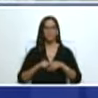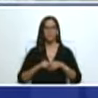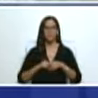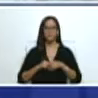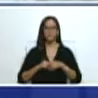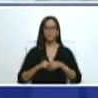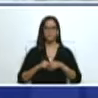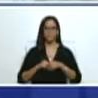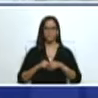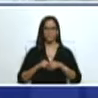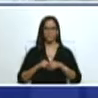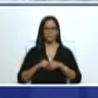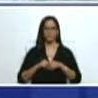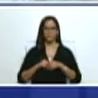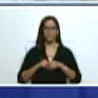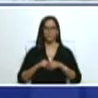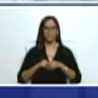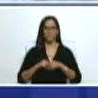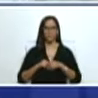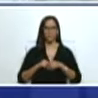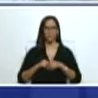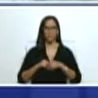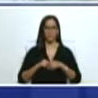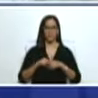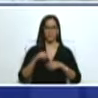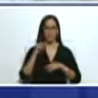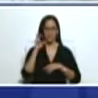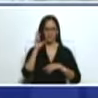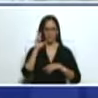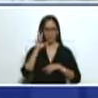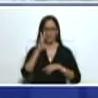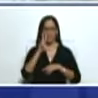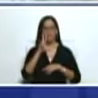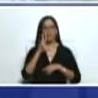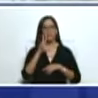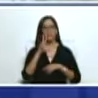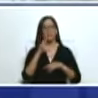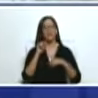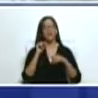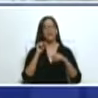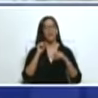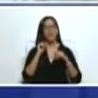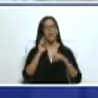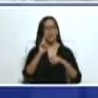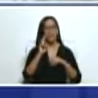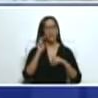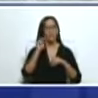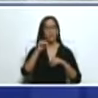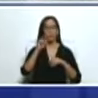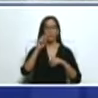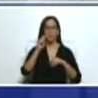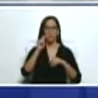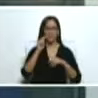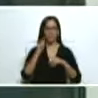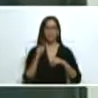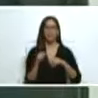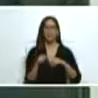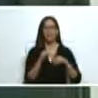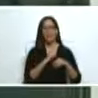Las 3R. R.net lanzadas en enero 2022.